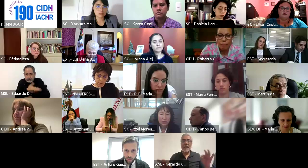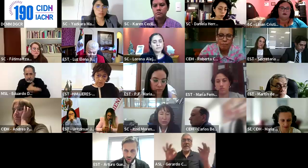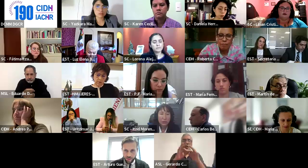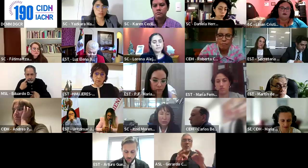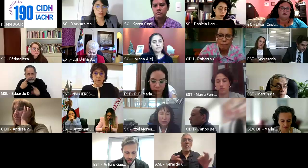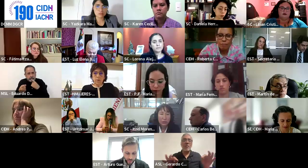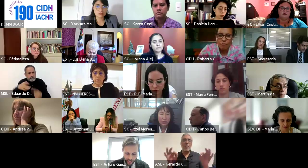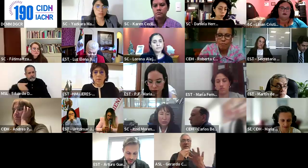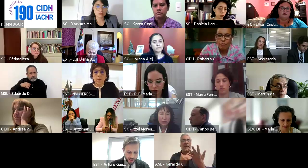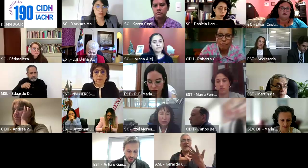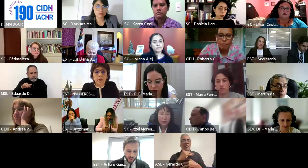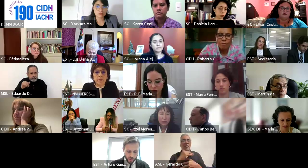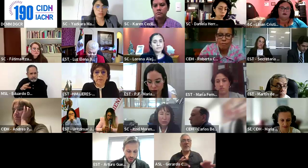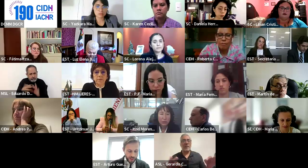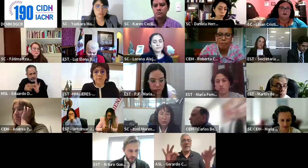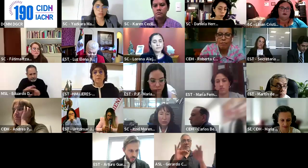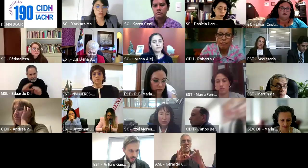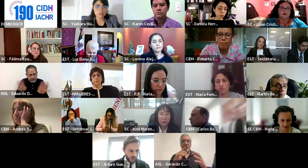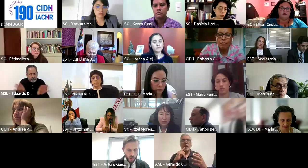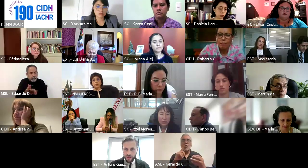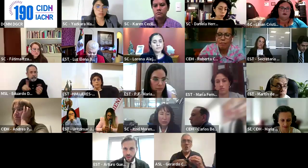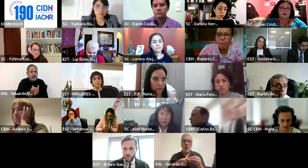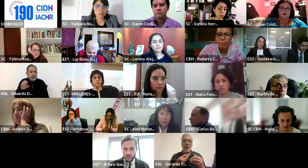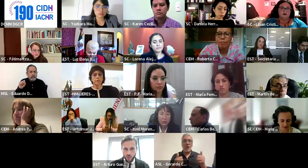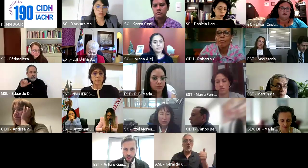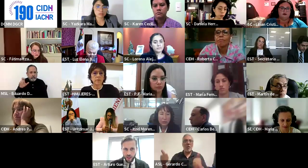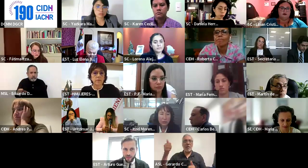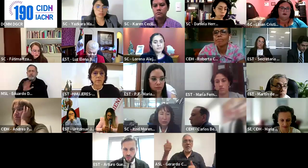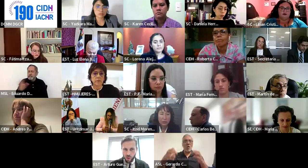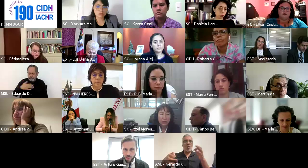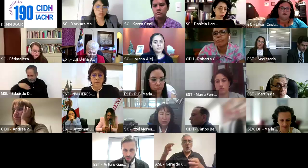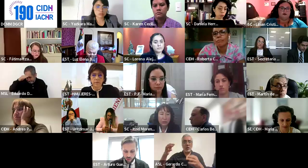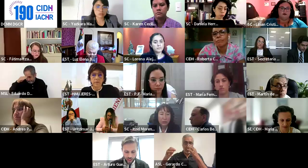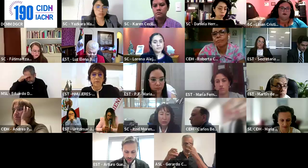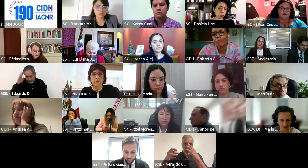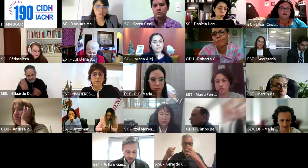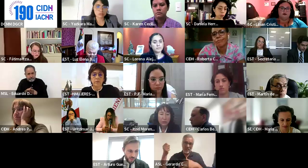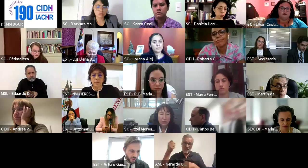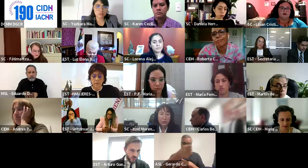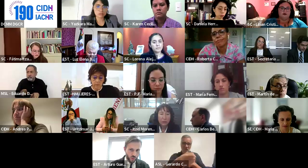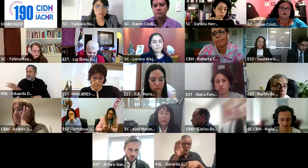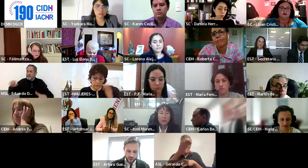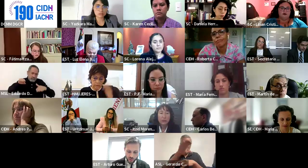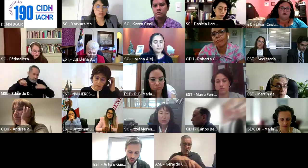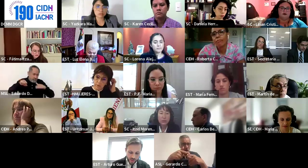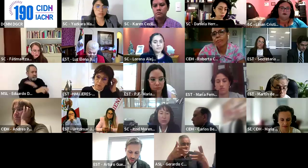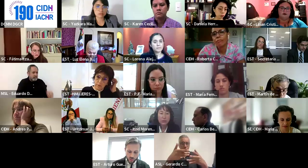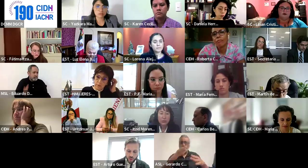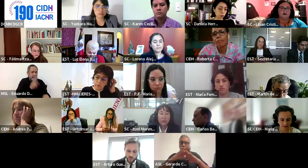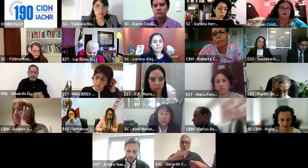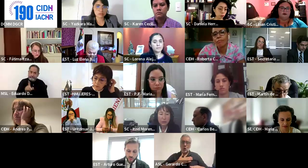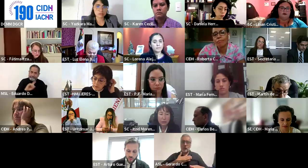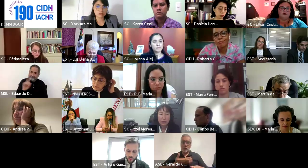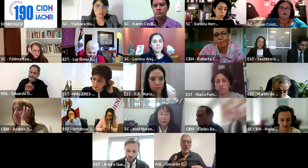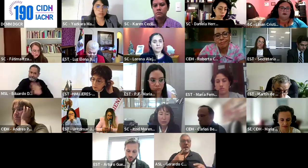seguramente Mariana podrá desarrollar también. Sobre la Suprema Corte ya ha considerado que la institucionalización forzada y los tratamientos no consentidos pueden ser incluso